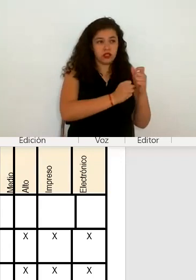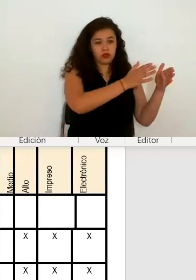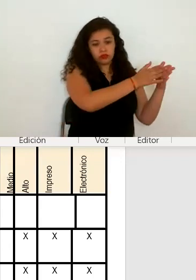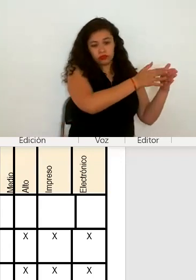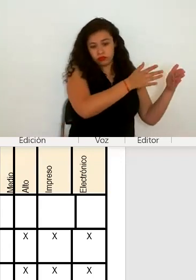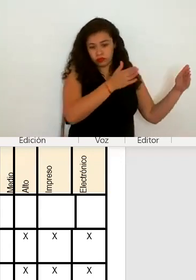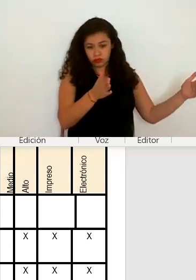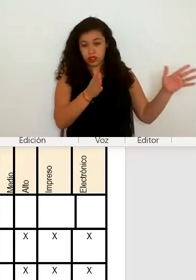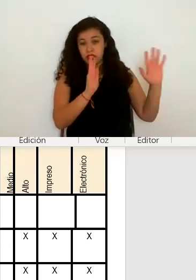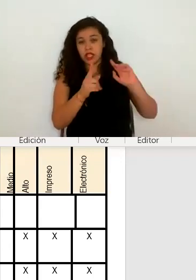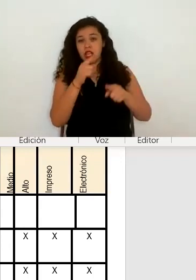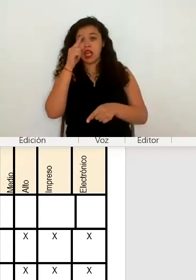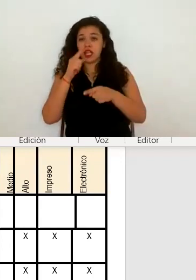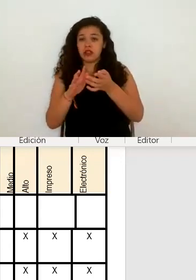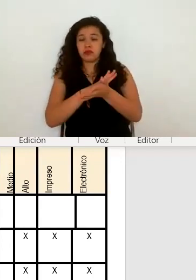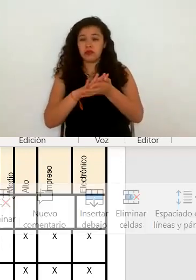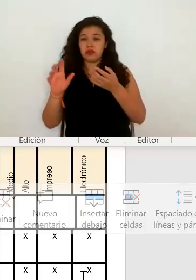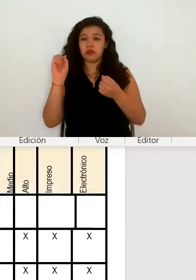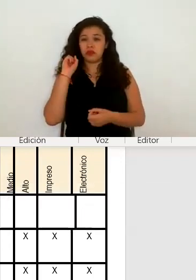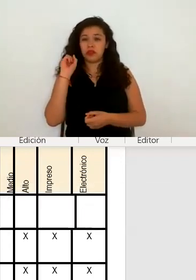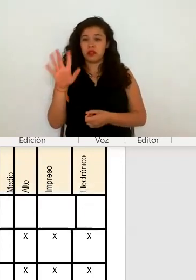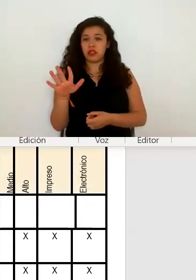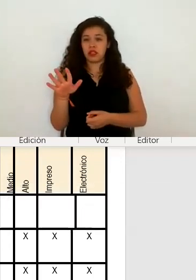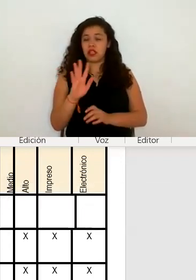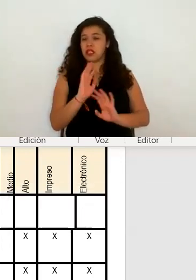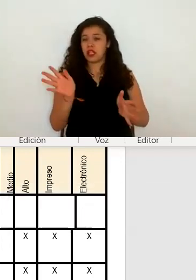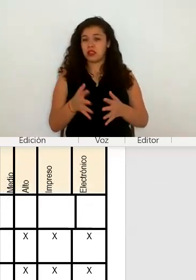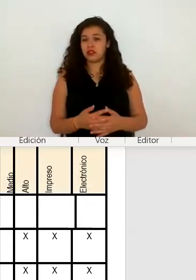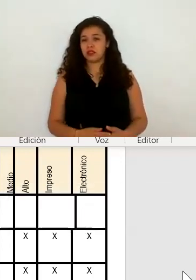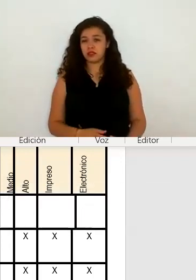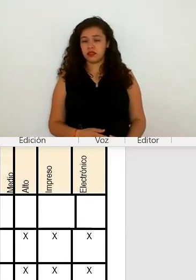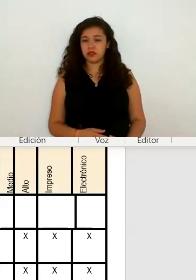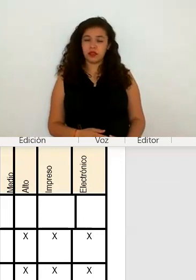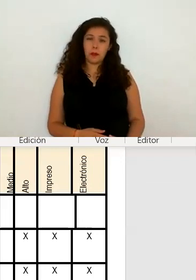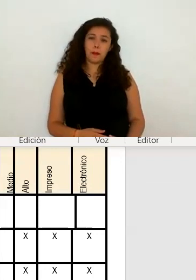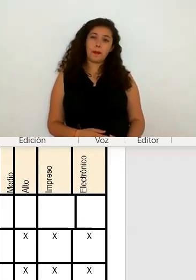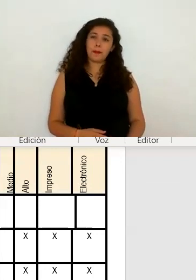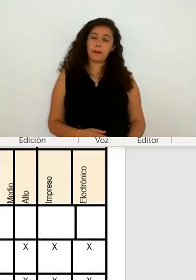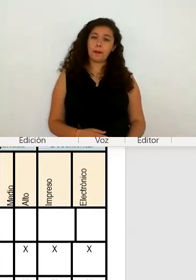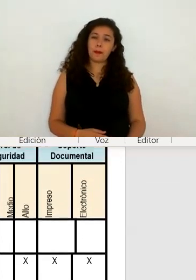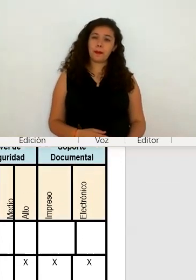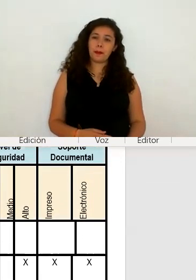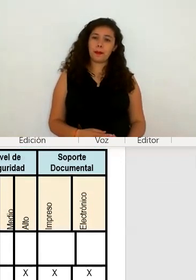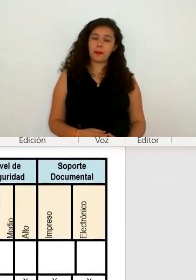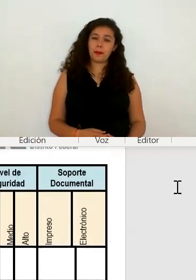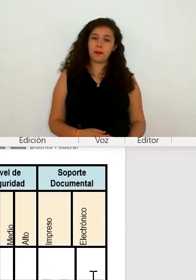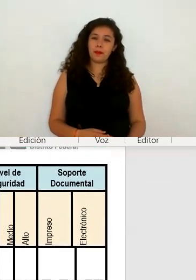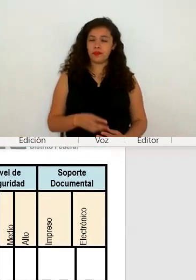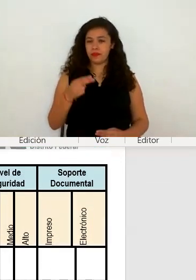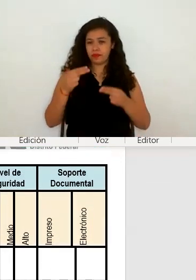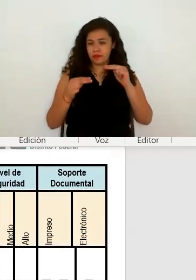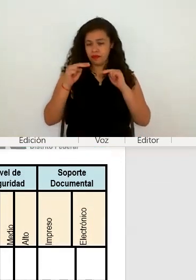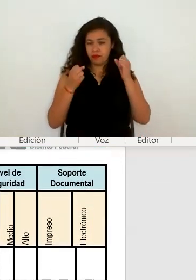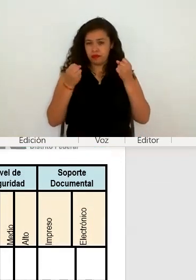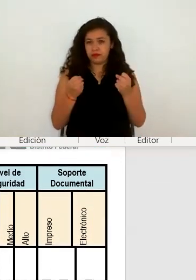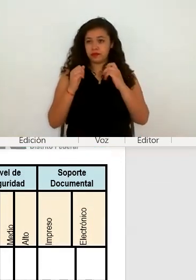y se eliminan después de ese tiempo. Y dice, el nivel de seguridad